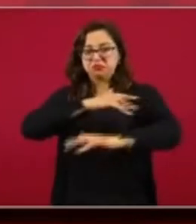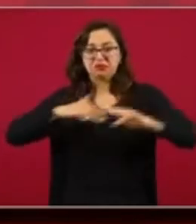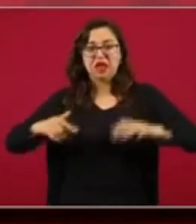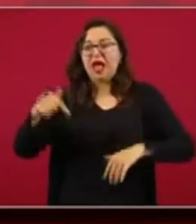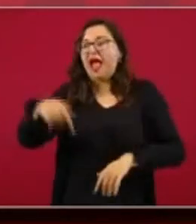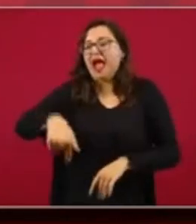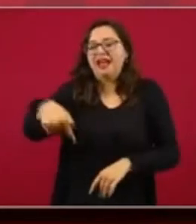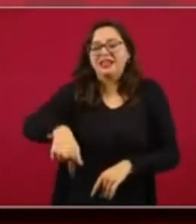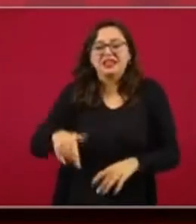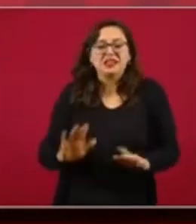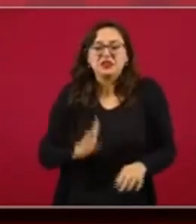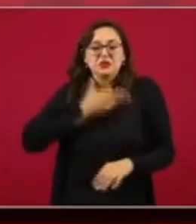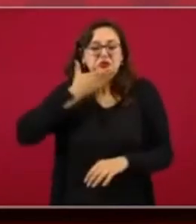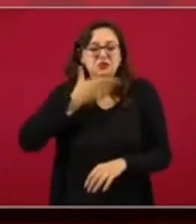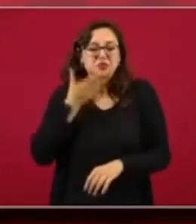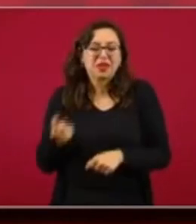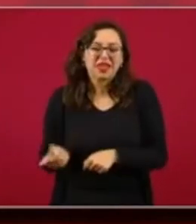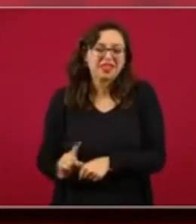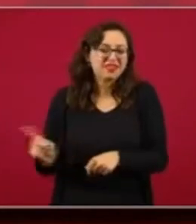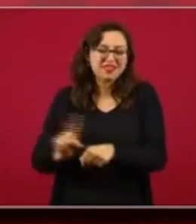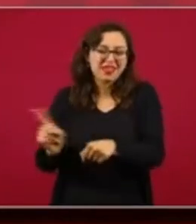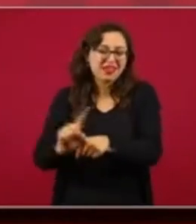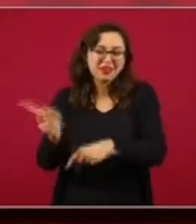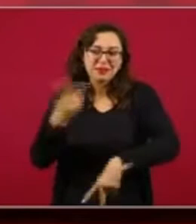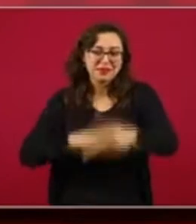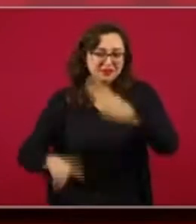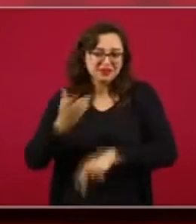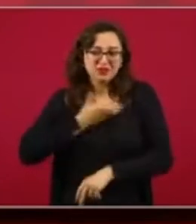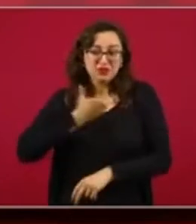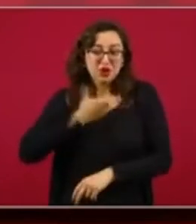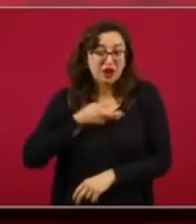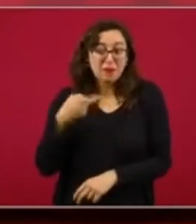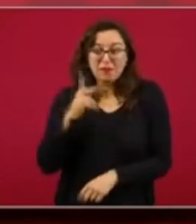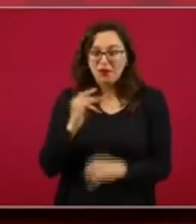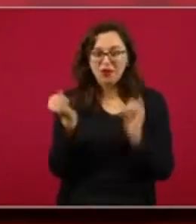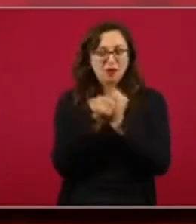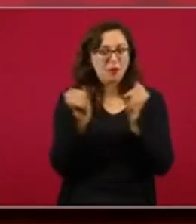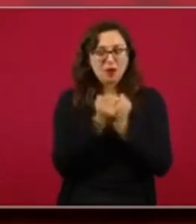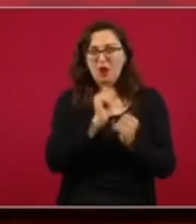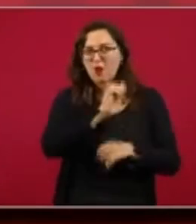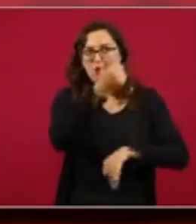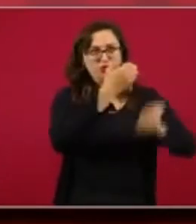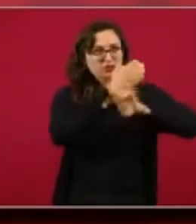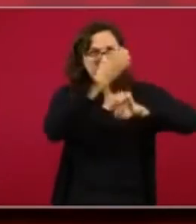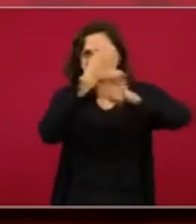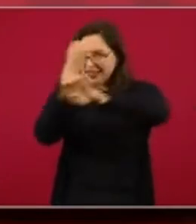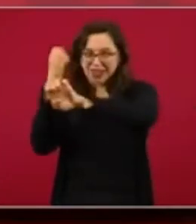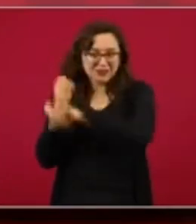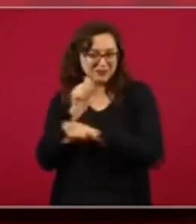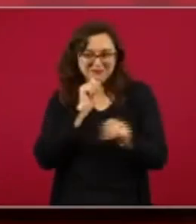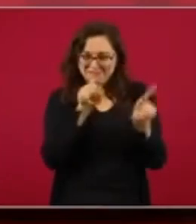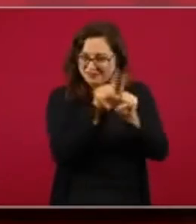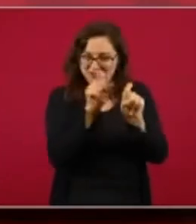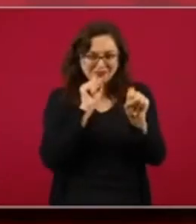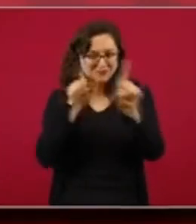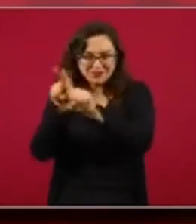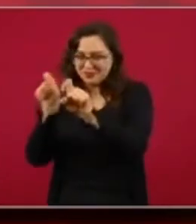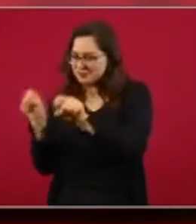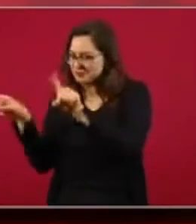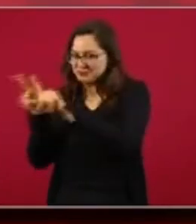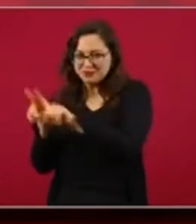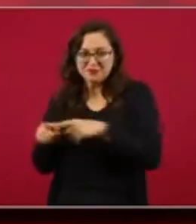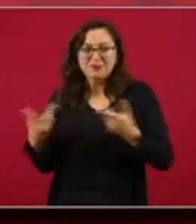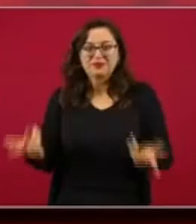porque venimos aquí todas las tardes y noches, pero también está ocurriendo en otras entidades de la República. Si fuéramos a